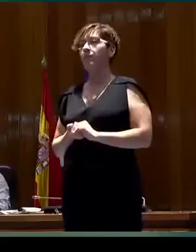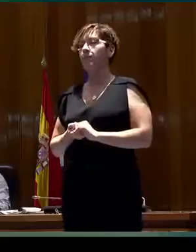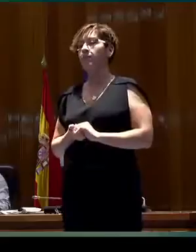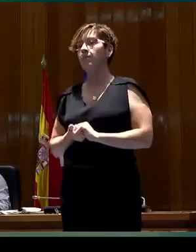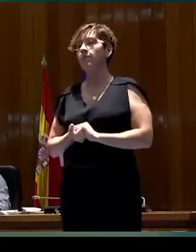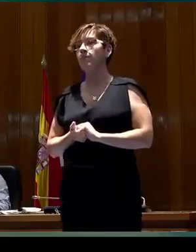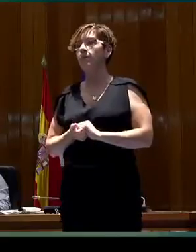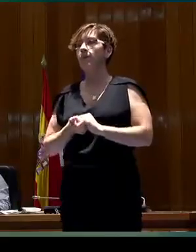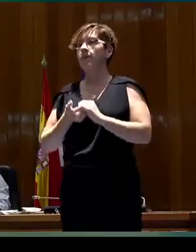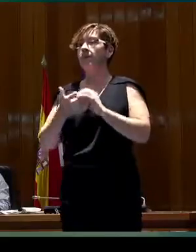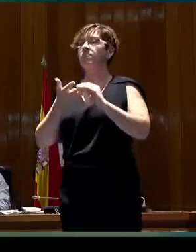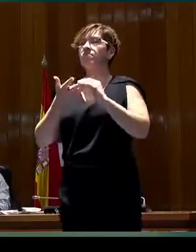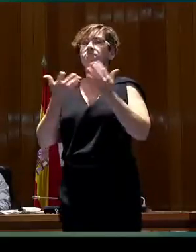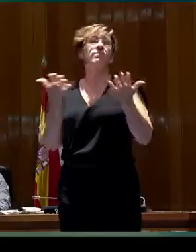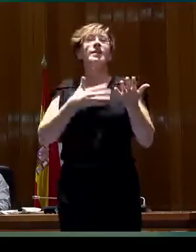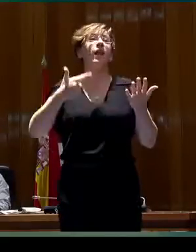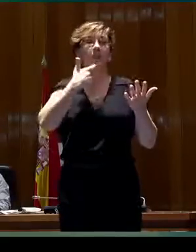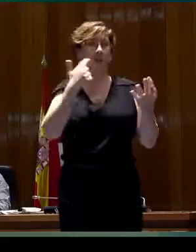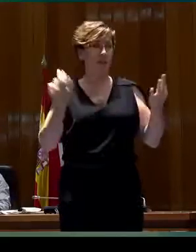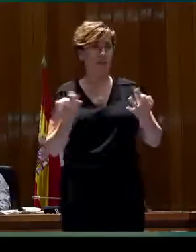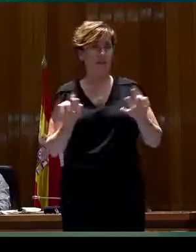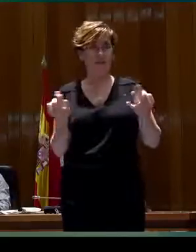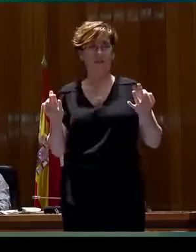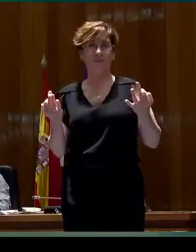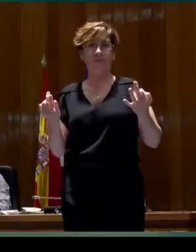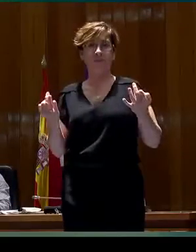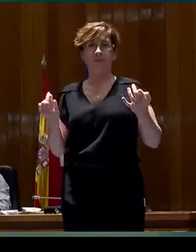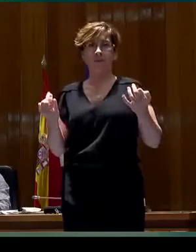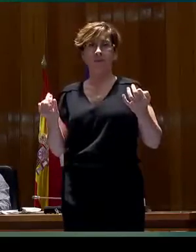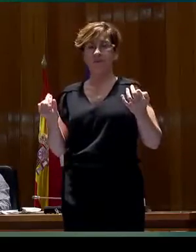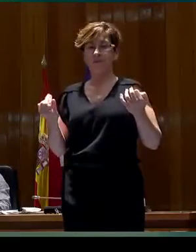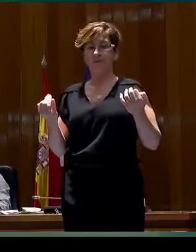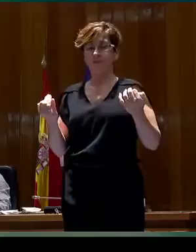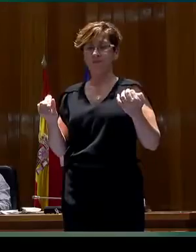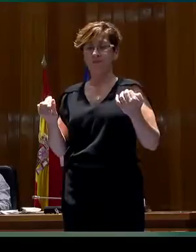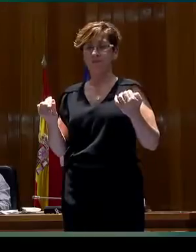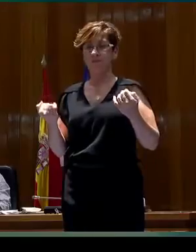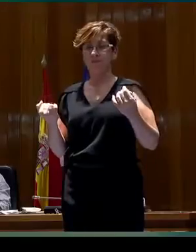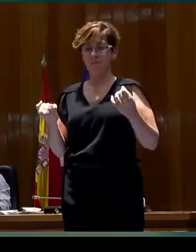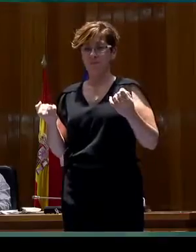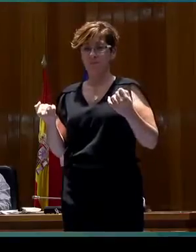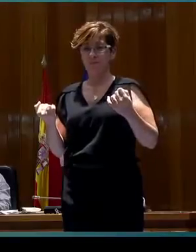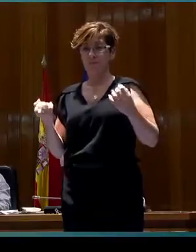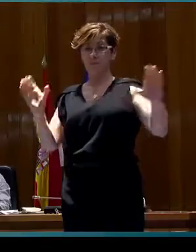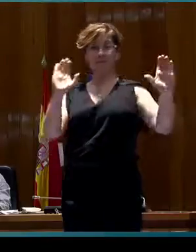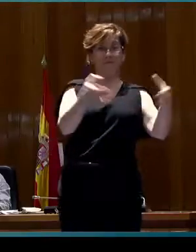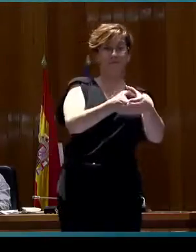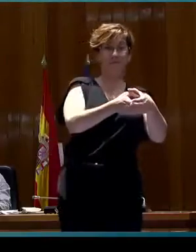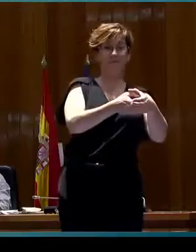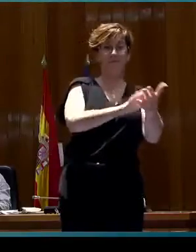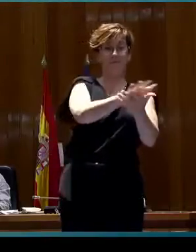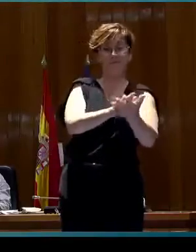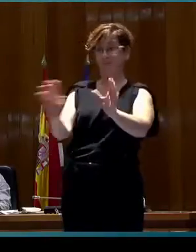Evidentemente, tenemos que tener claro que las diferencias que se pudieran producir no es tanto en el proceso